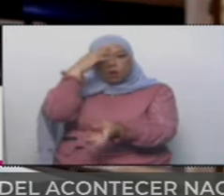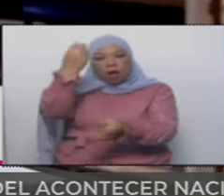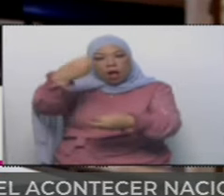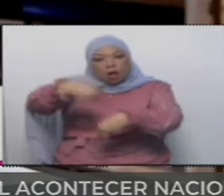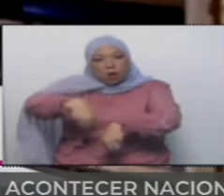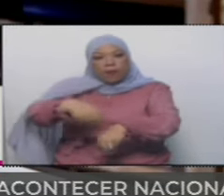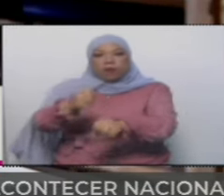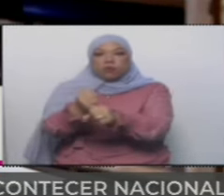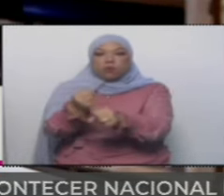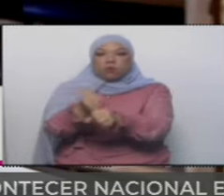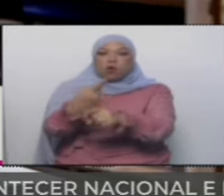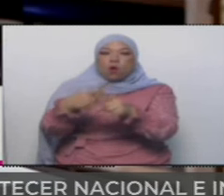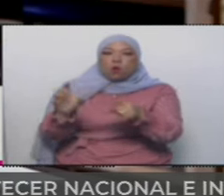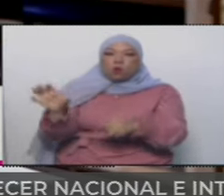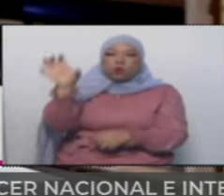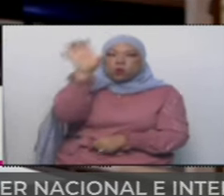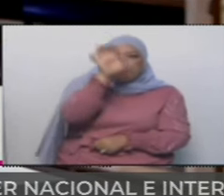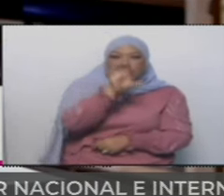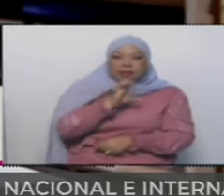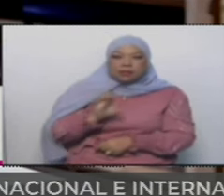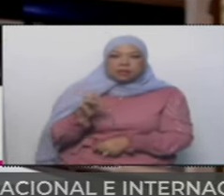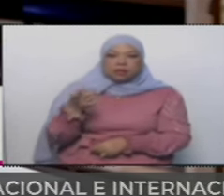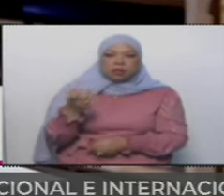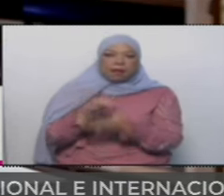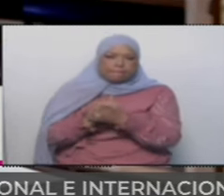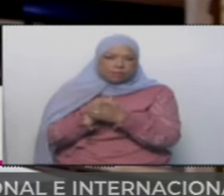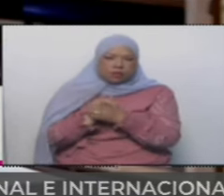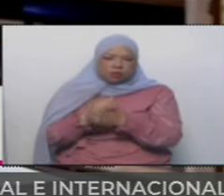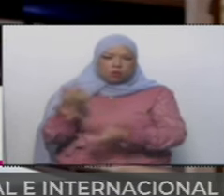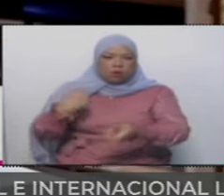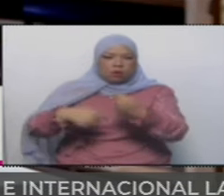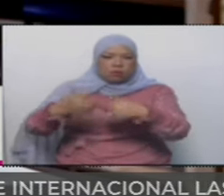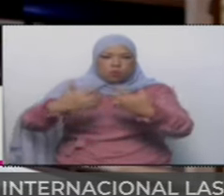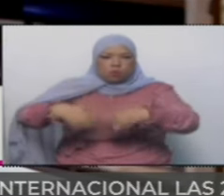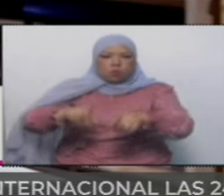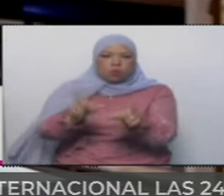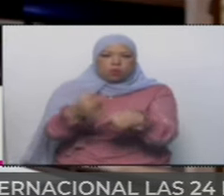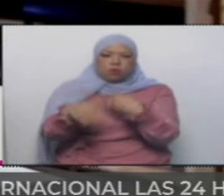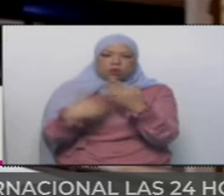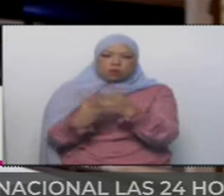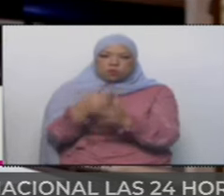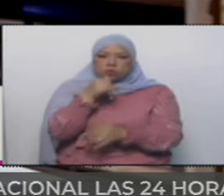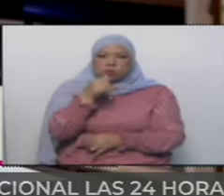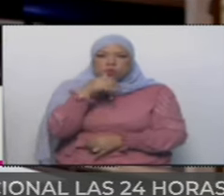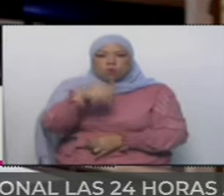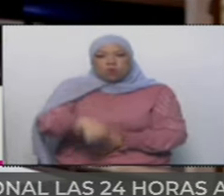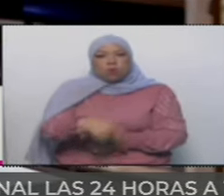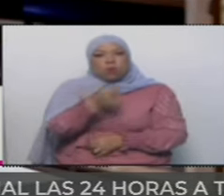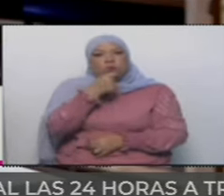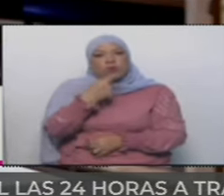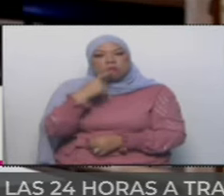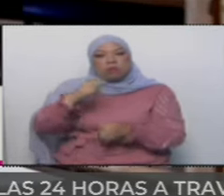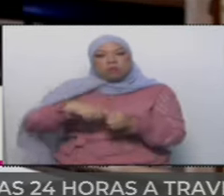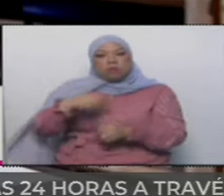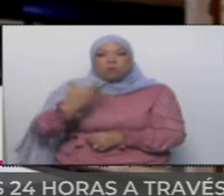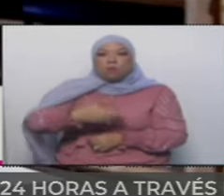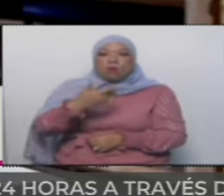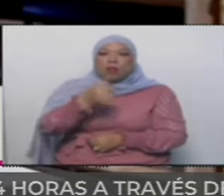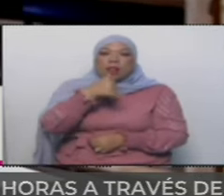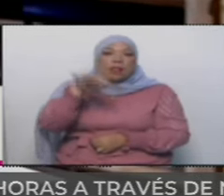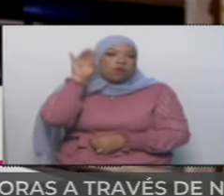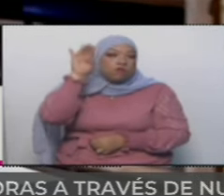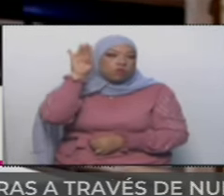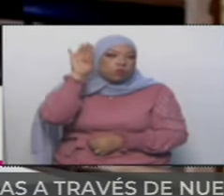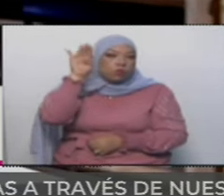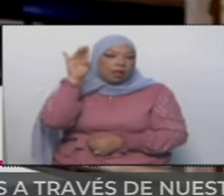acuerdos que hemos hecho con varios socios inversionistas del mundo. Eso va a ser un ingreso muy importante en el futuro